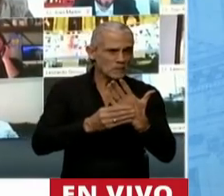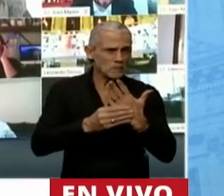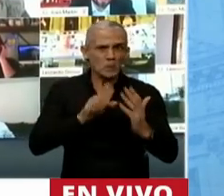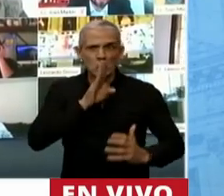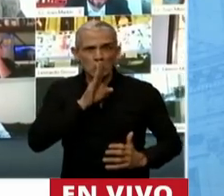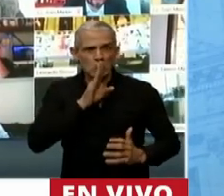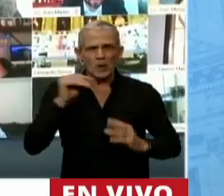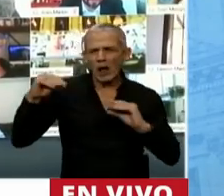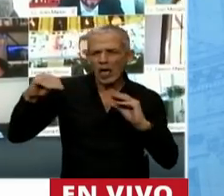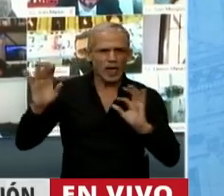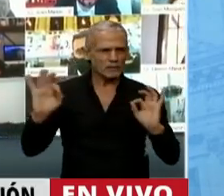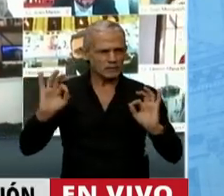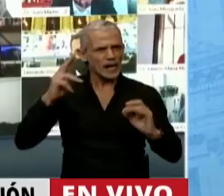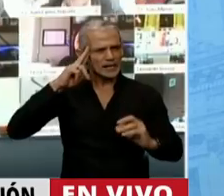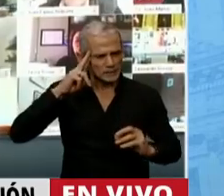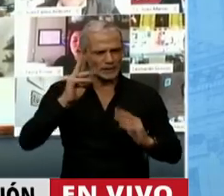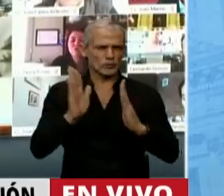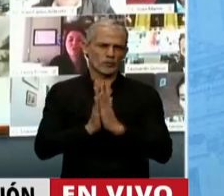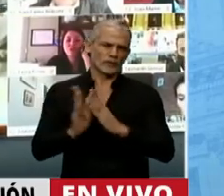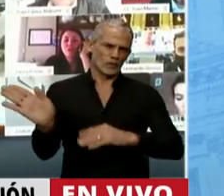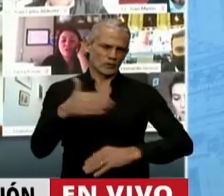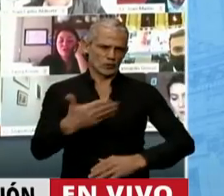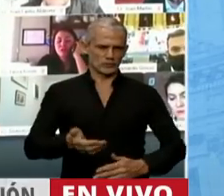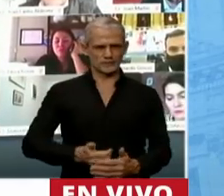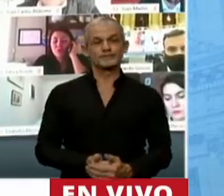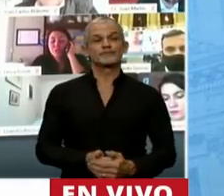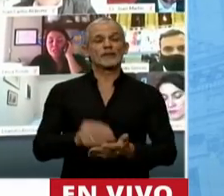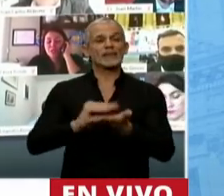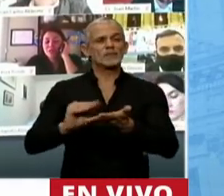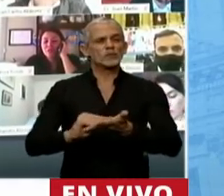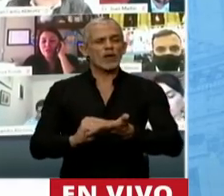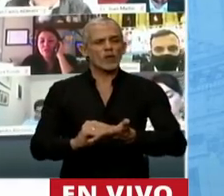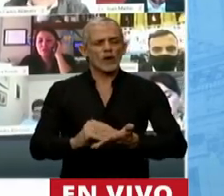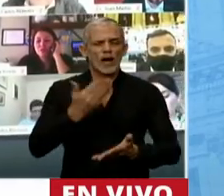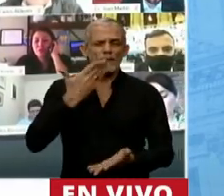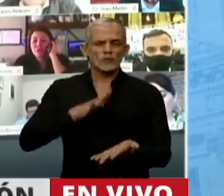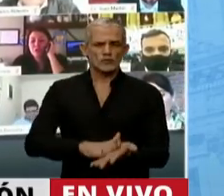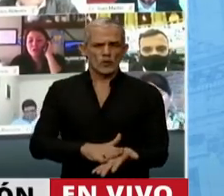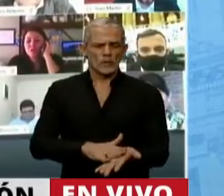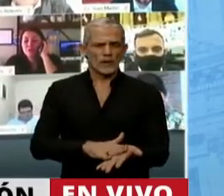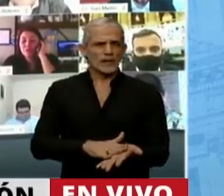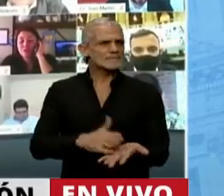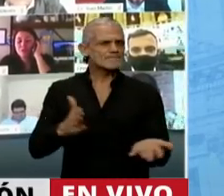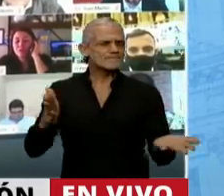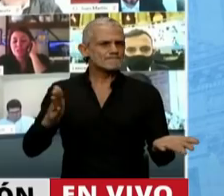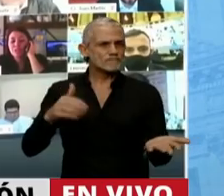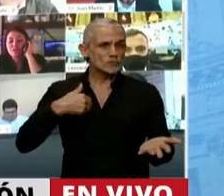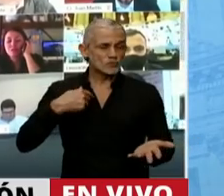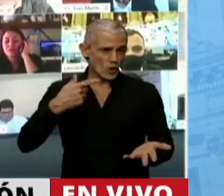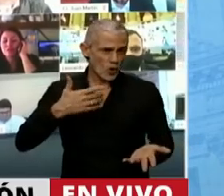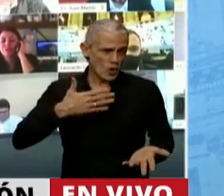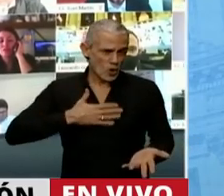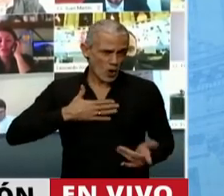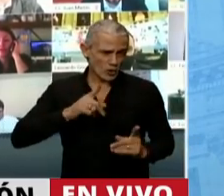parte del principio del diálogo. Gracias. Al diputado que no lo complací, pero